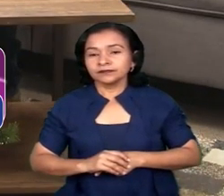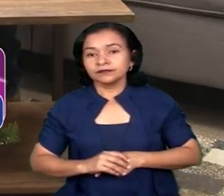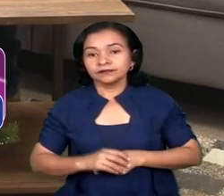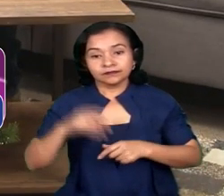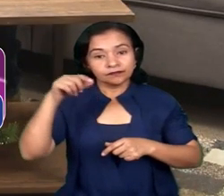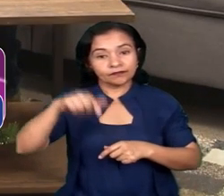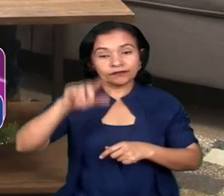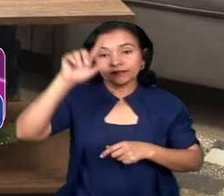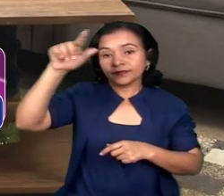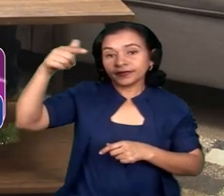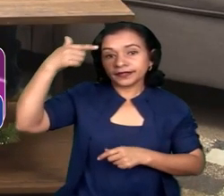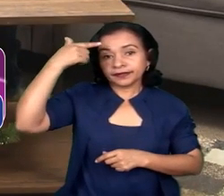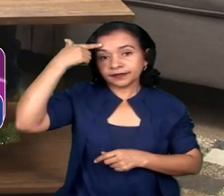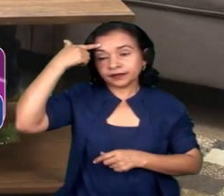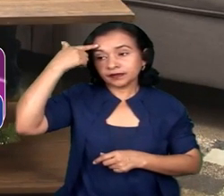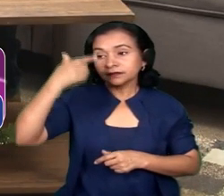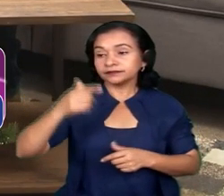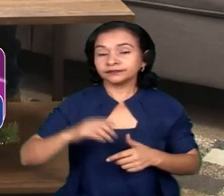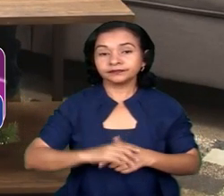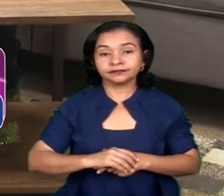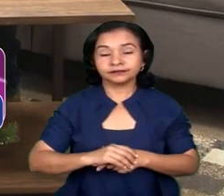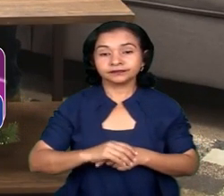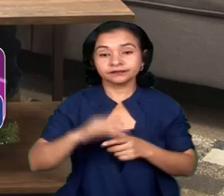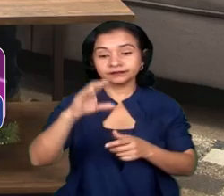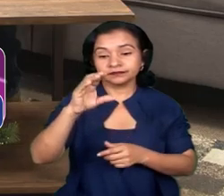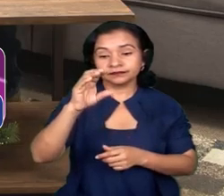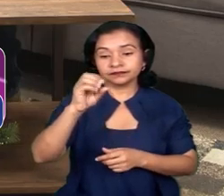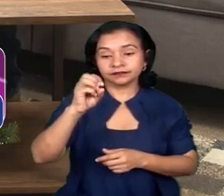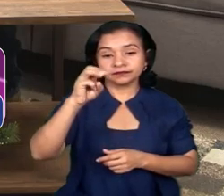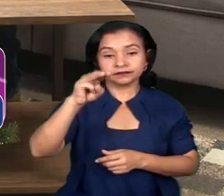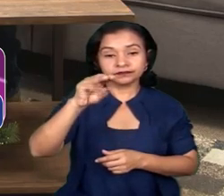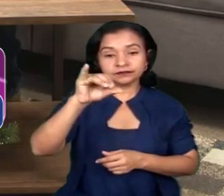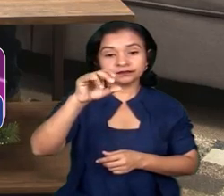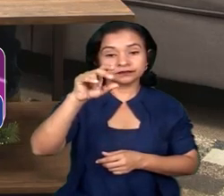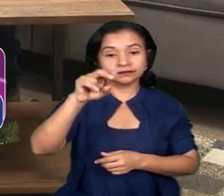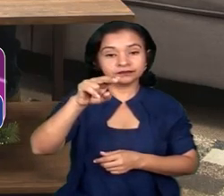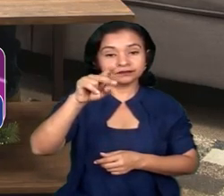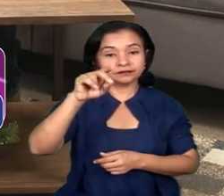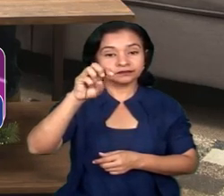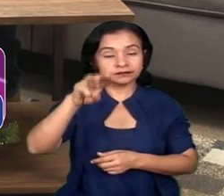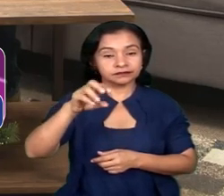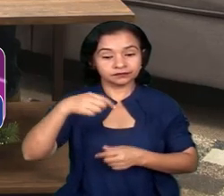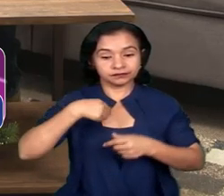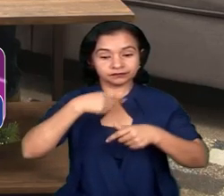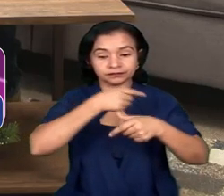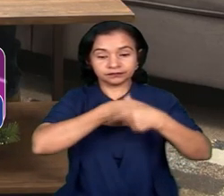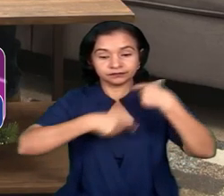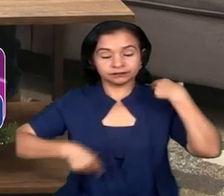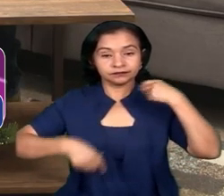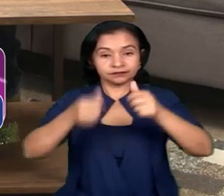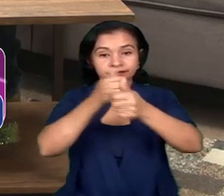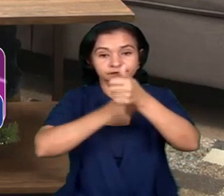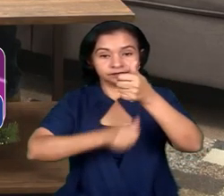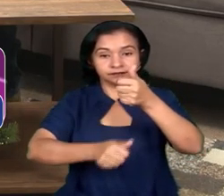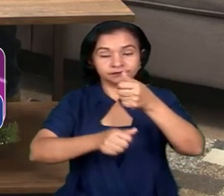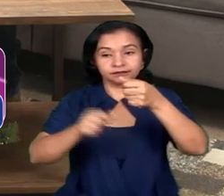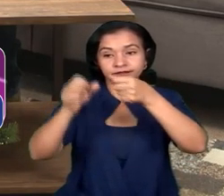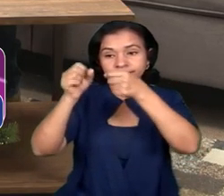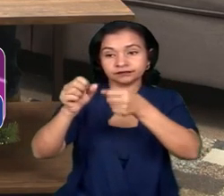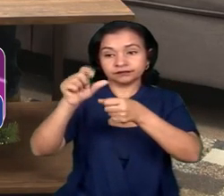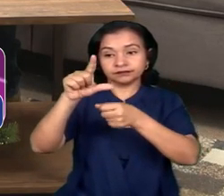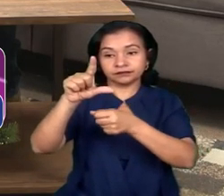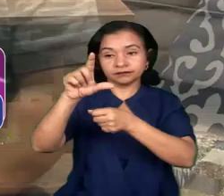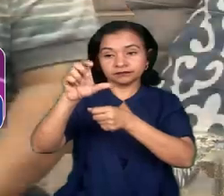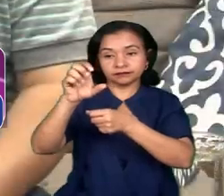el gobierno y las comipymes, como vicepresidente y Leonardo Torres, todos interesados